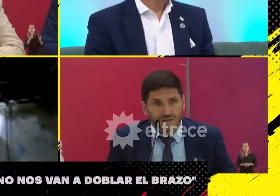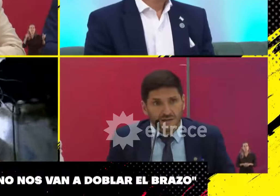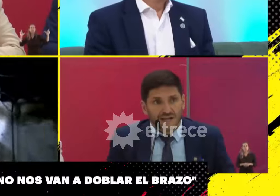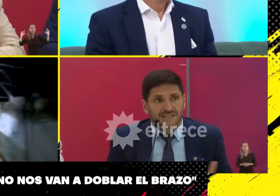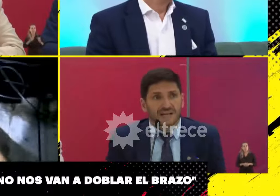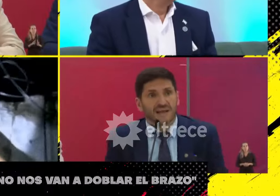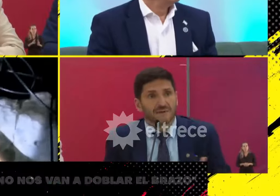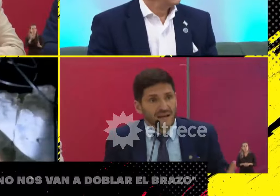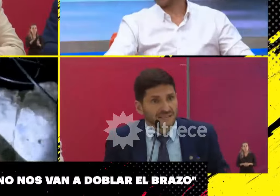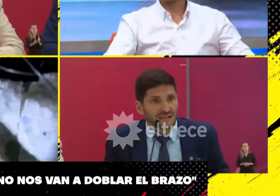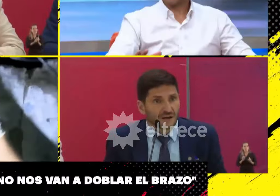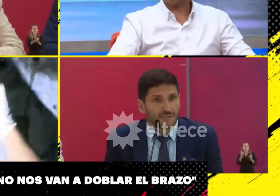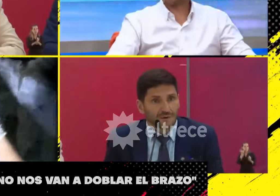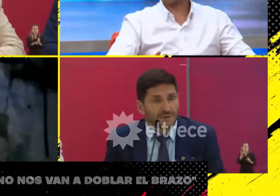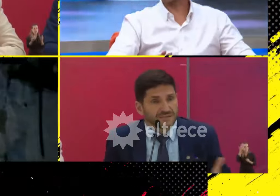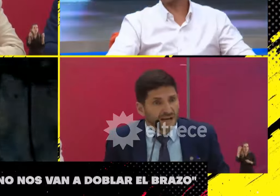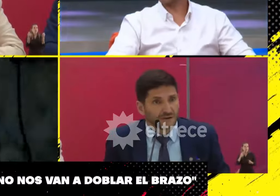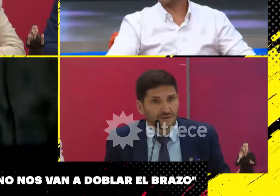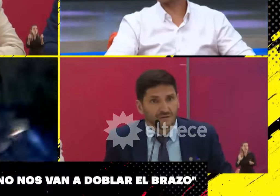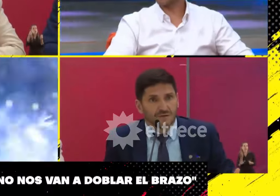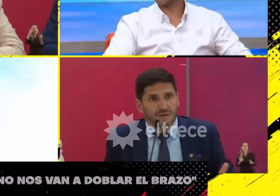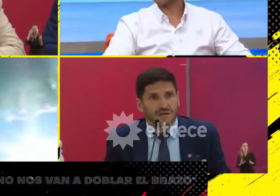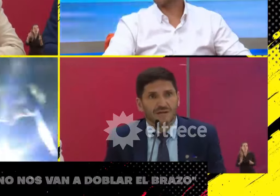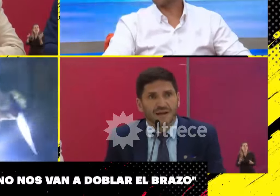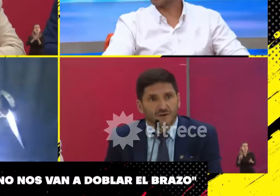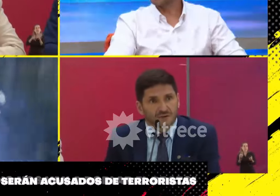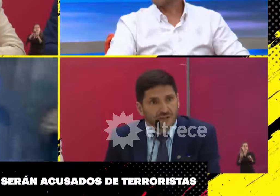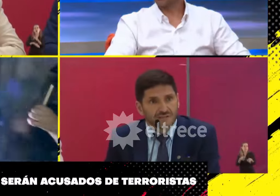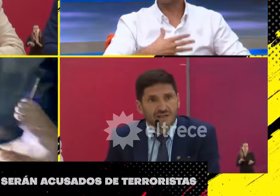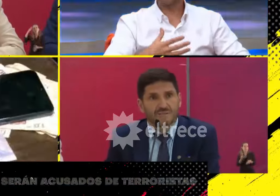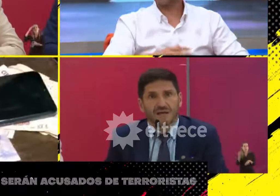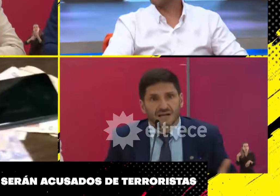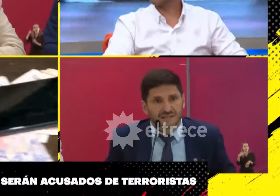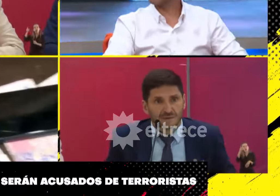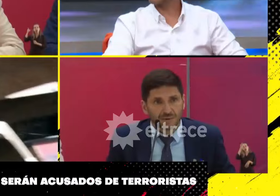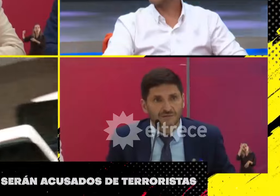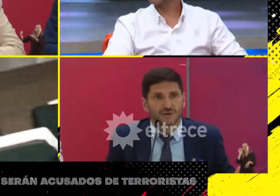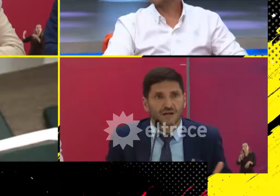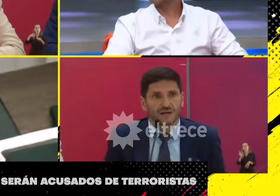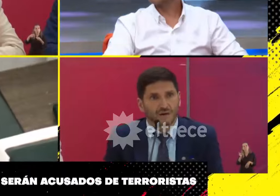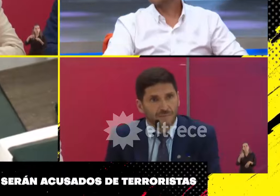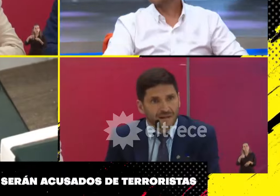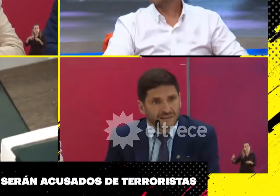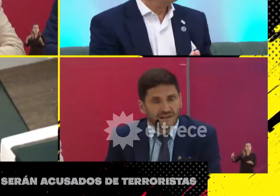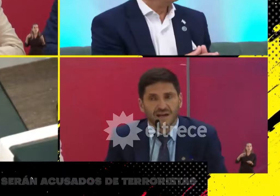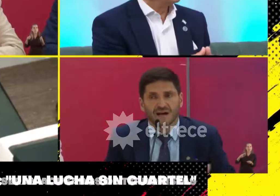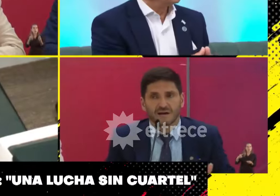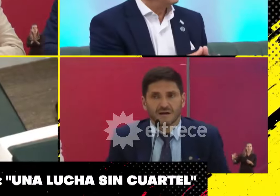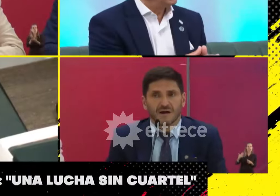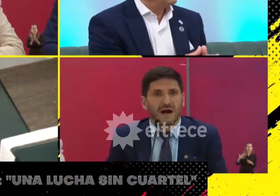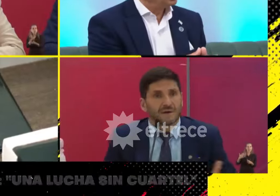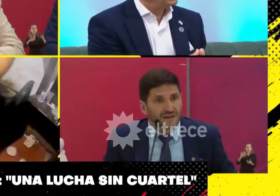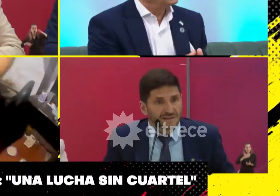nuestra ministra de Seguridad, Patricia Burlich. ¿Es una persona idónea? ¿En este caso usted cree que ella puede solucionar este inconveniente? Tal vez no tiene el título habilitante, pero